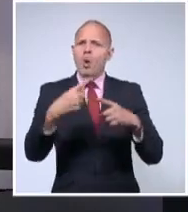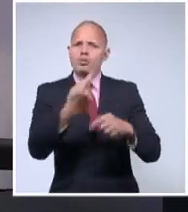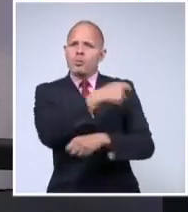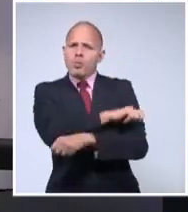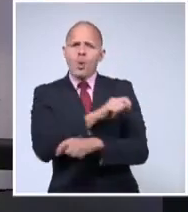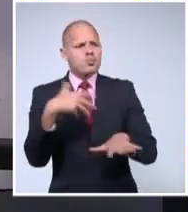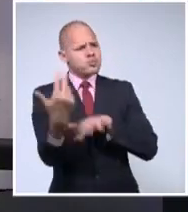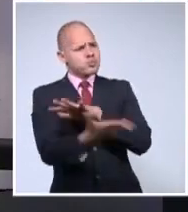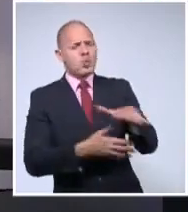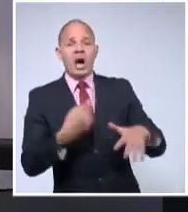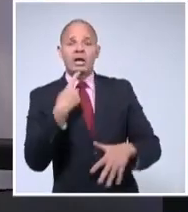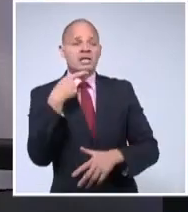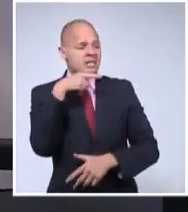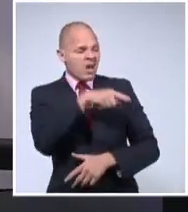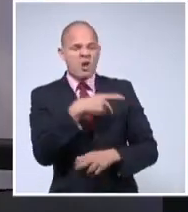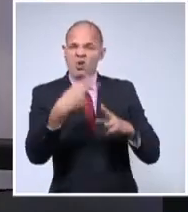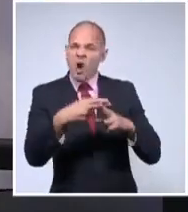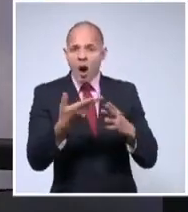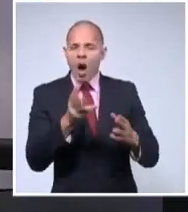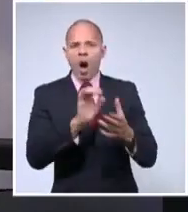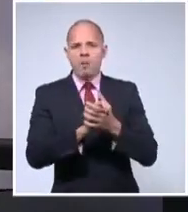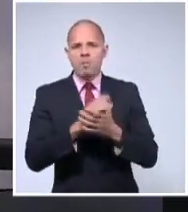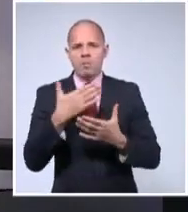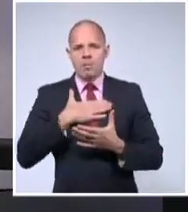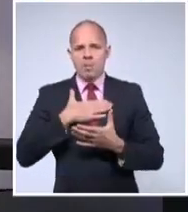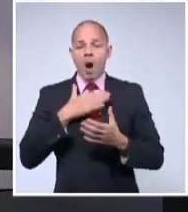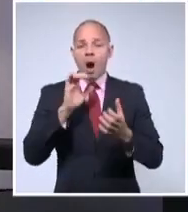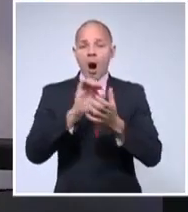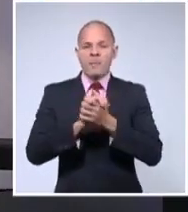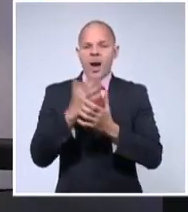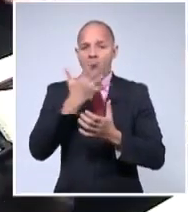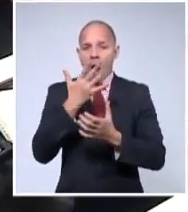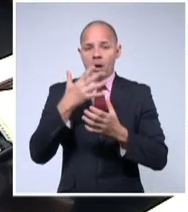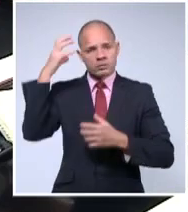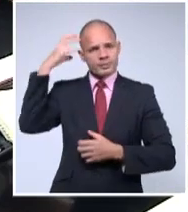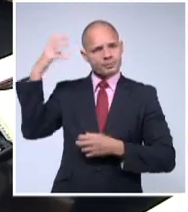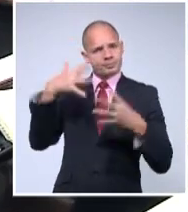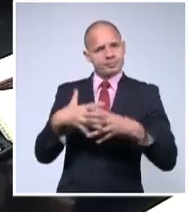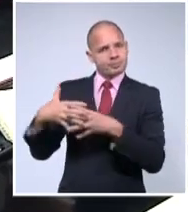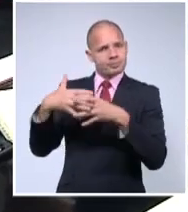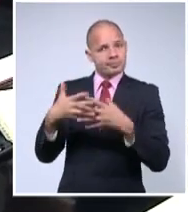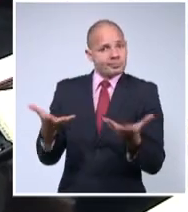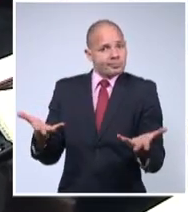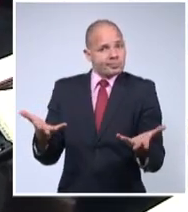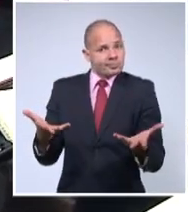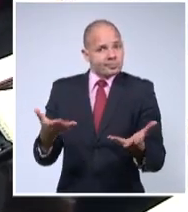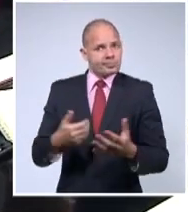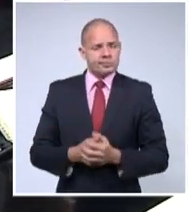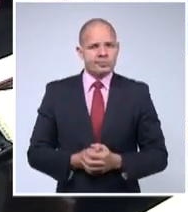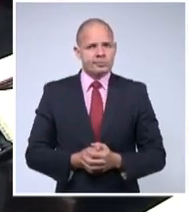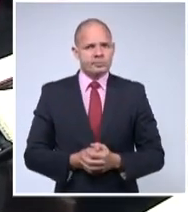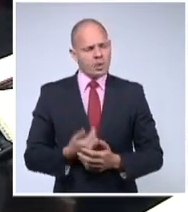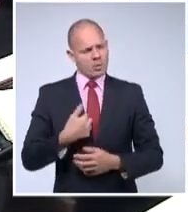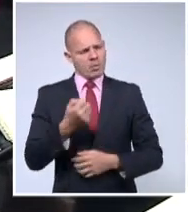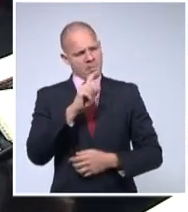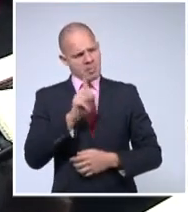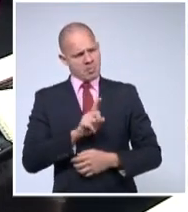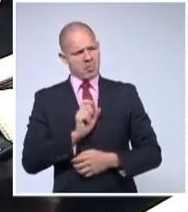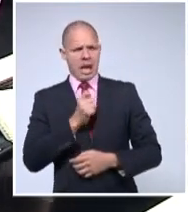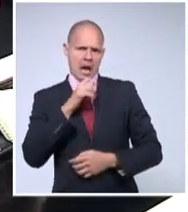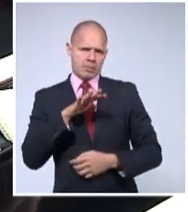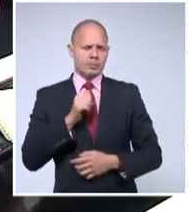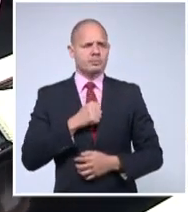son colegas del gobierno de los Estados Unidos. ¿Se trata, en su opinión, de un fenómeno que se arma,